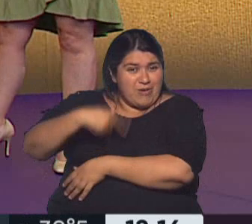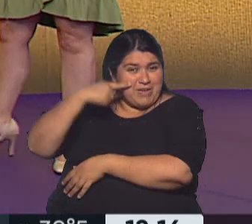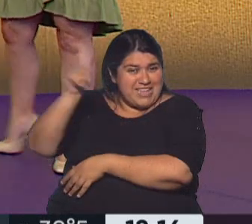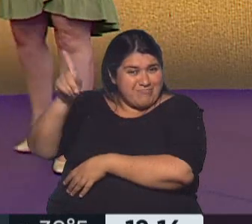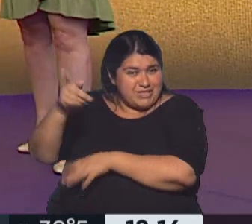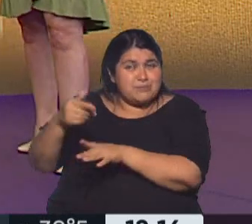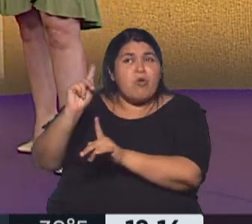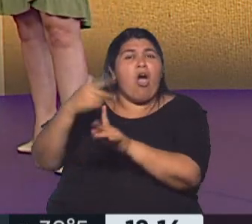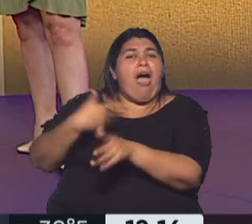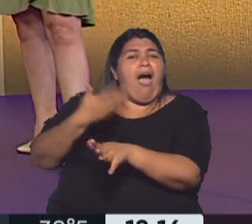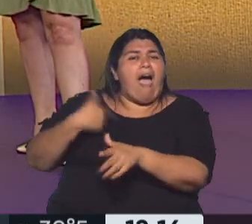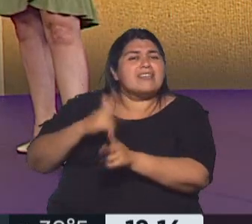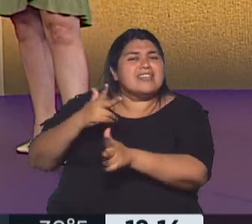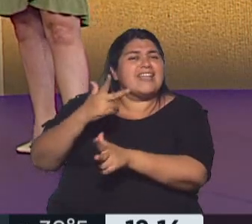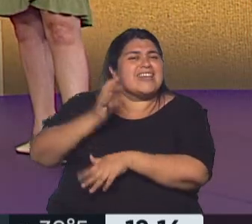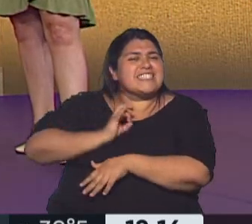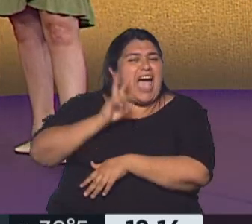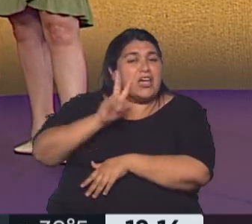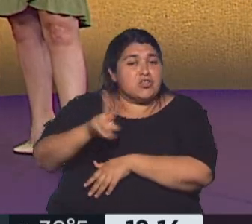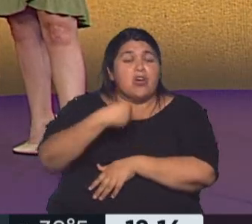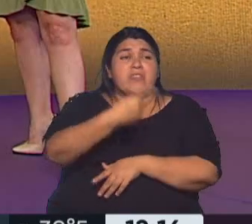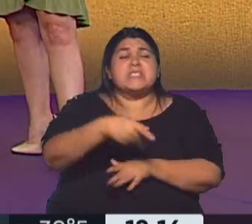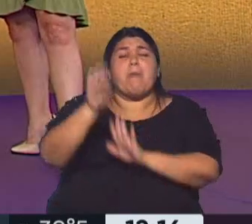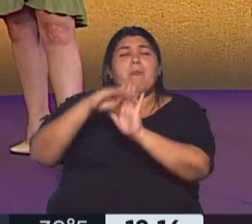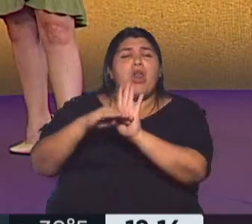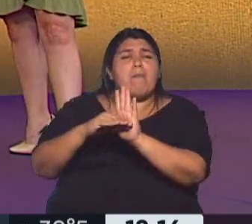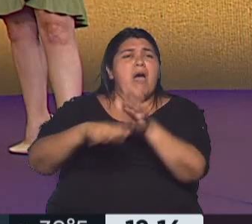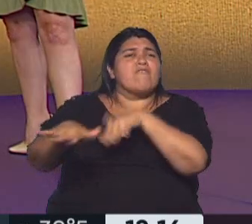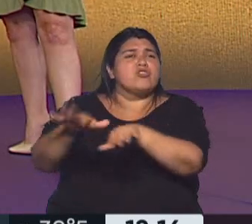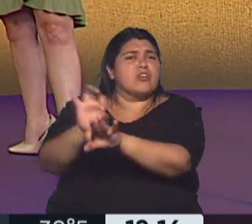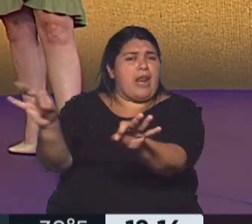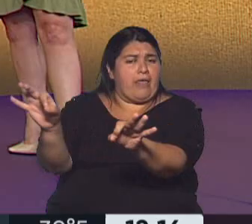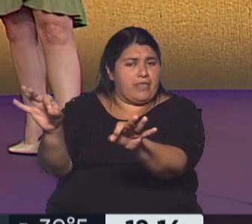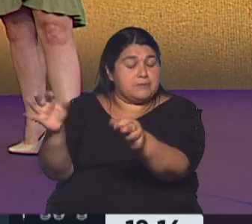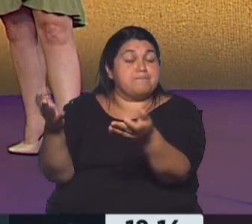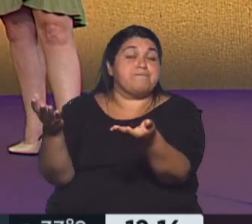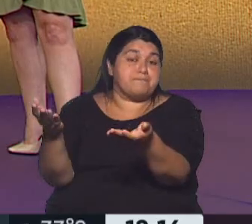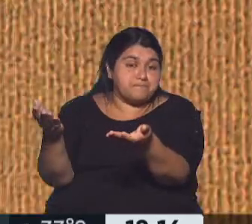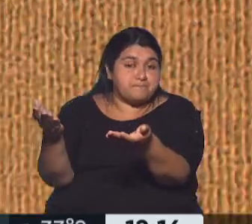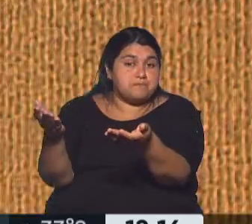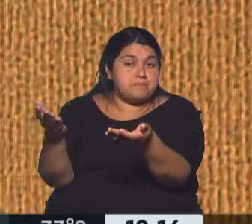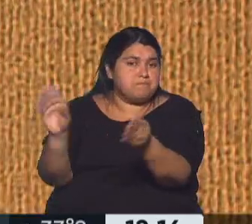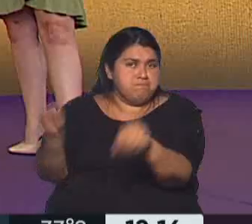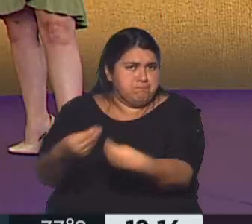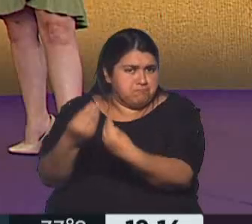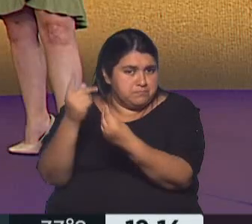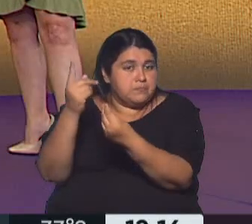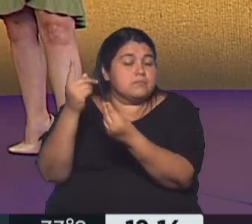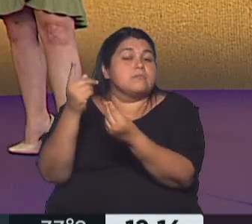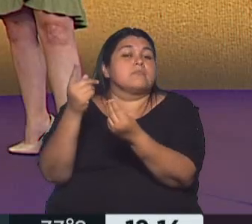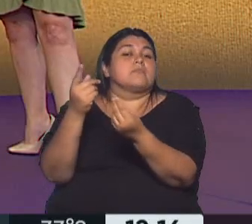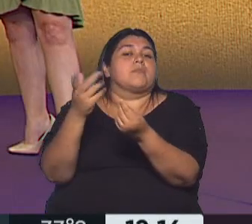al menos 3 años. El programa no funcionó. El programa no funcionó. Bien, financió la